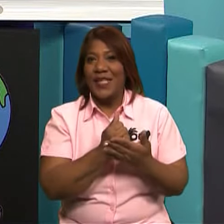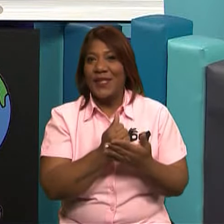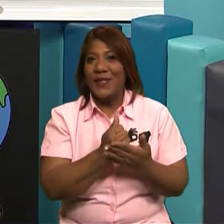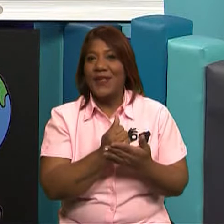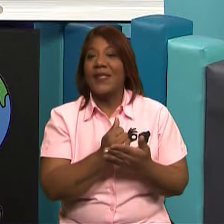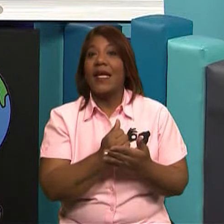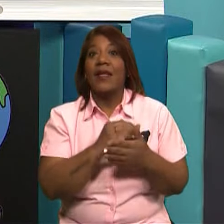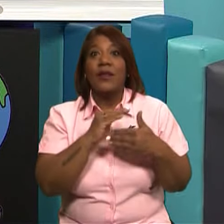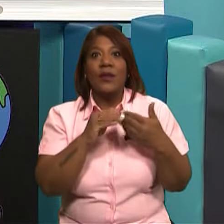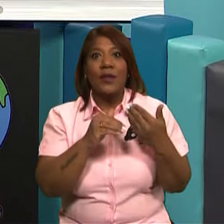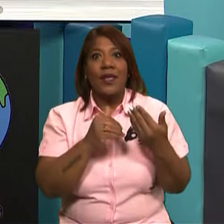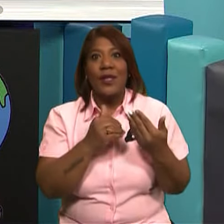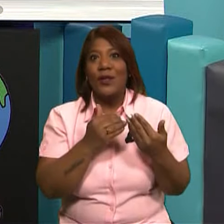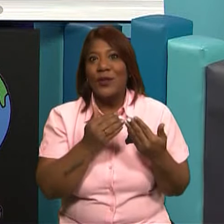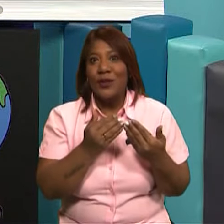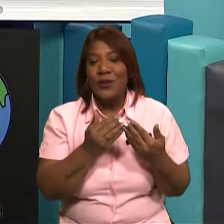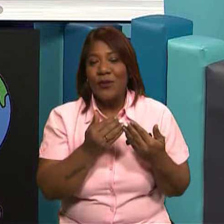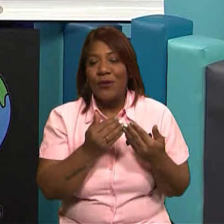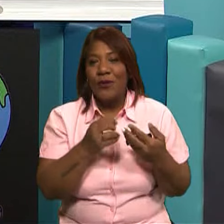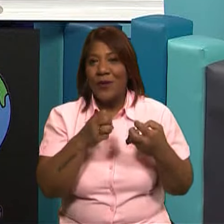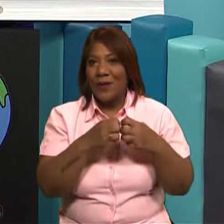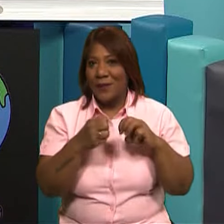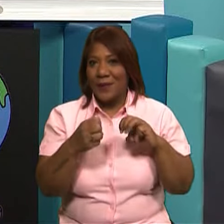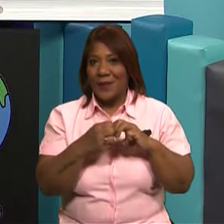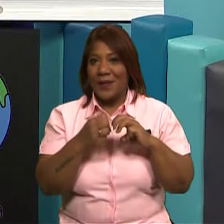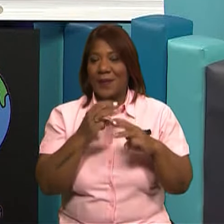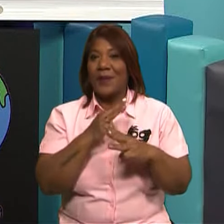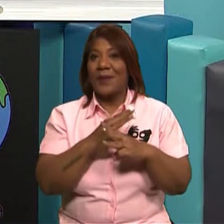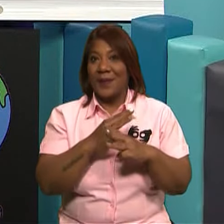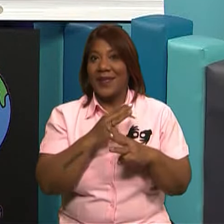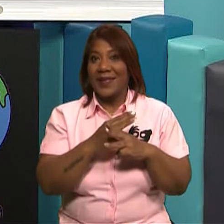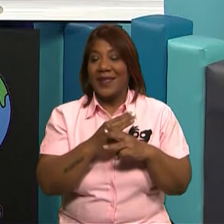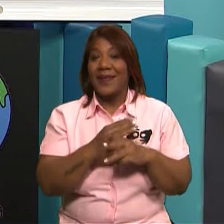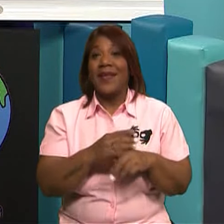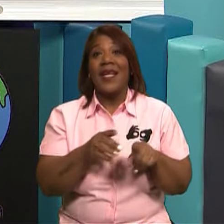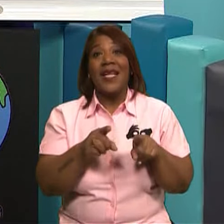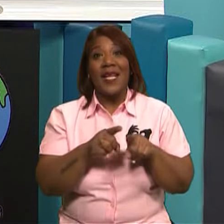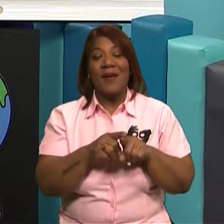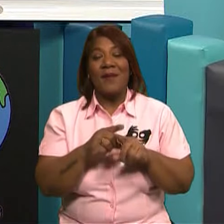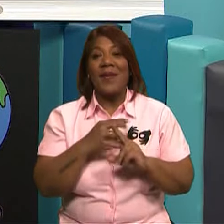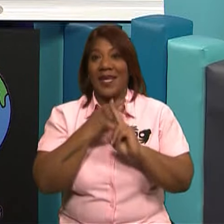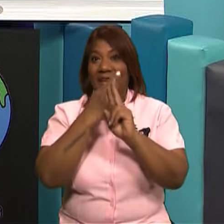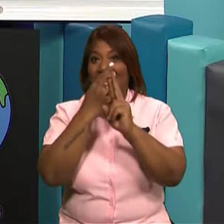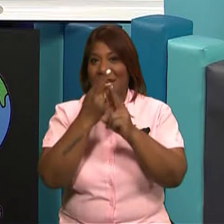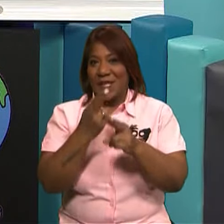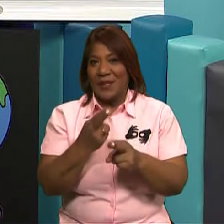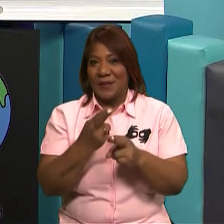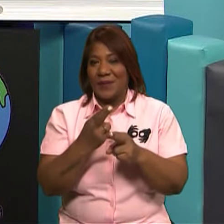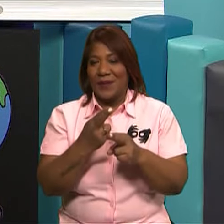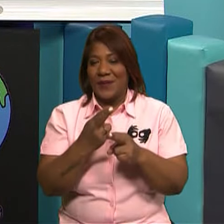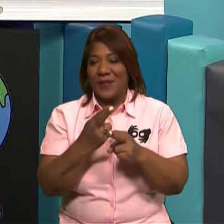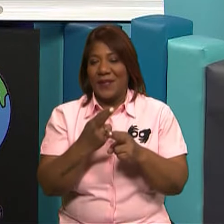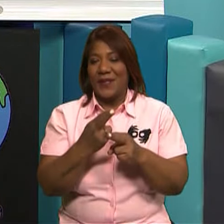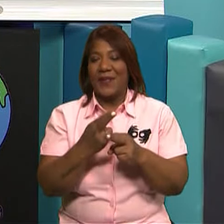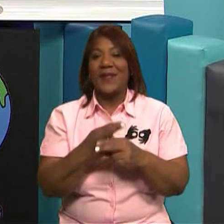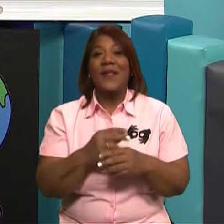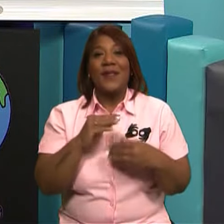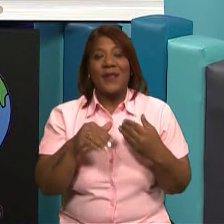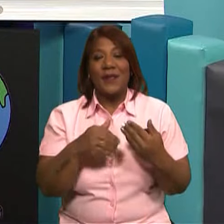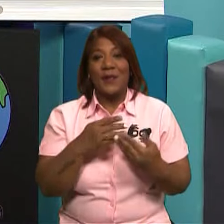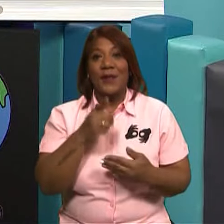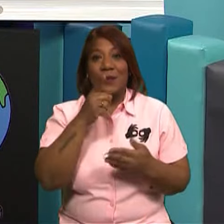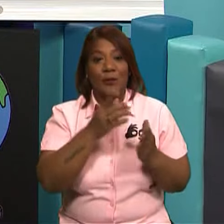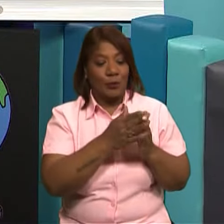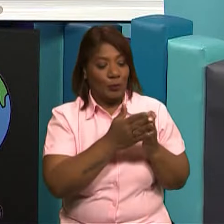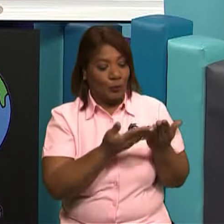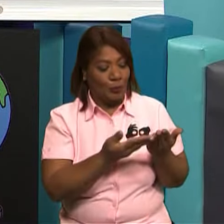con la ejecución de la multiplicación y también nos ha dado la respuesta de nuestra situación matemática. Ustedes deben registrarlas en